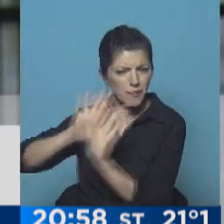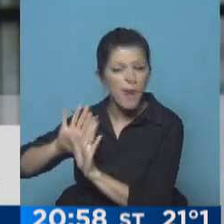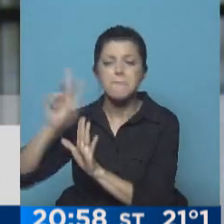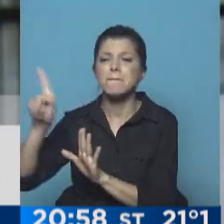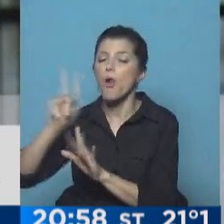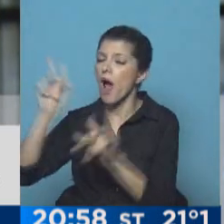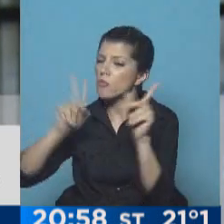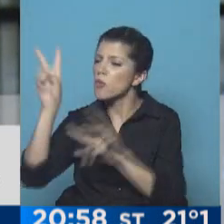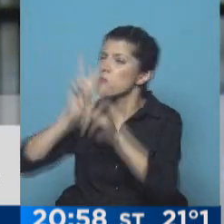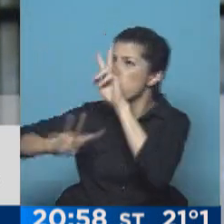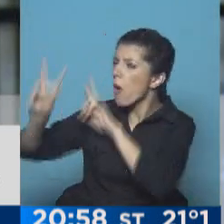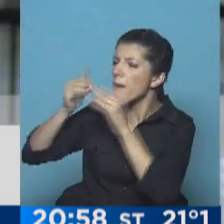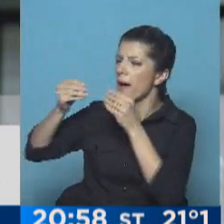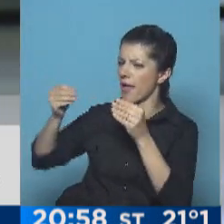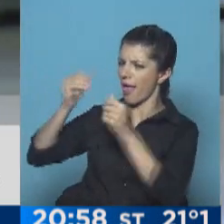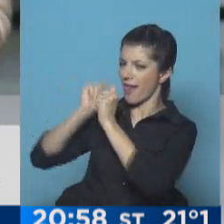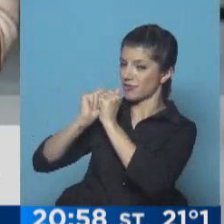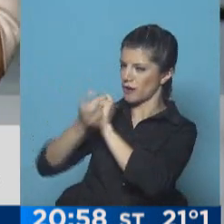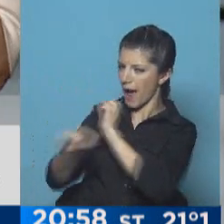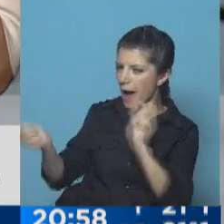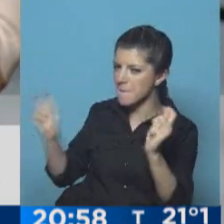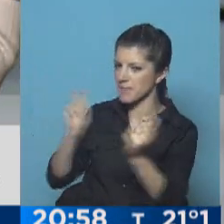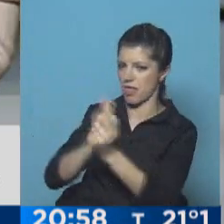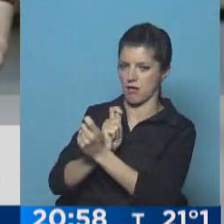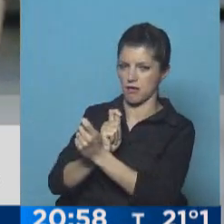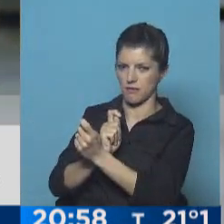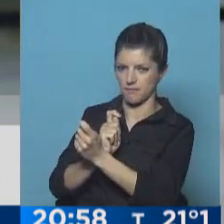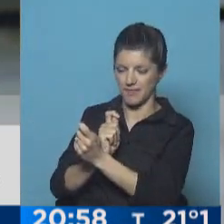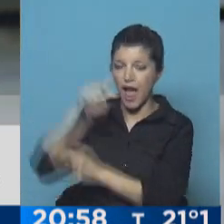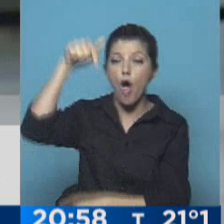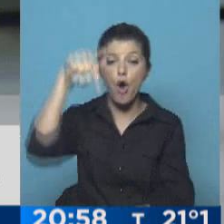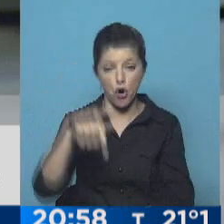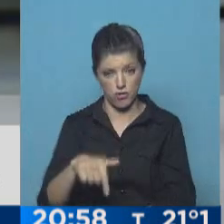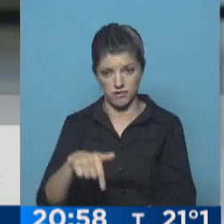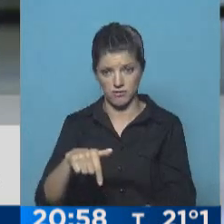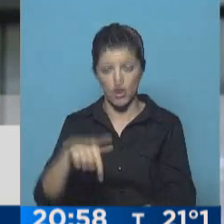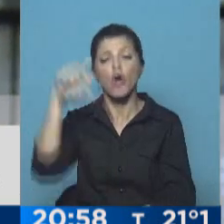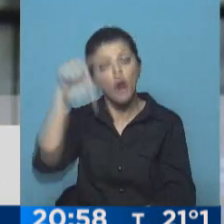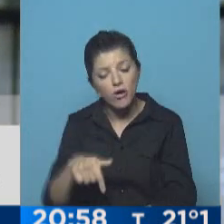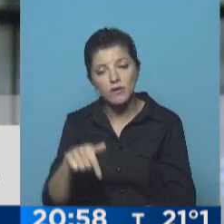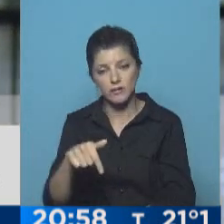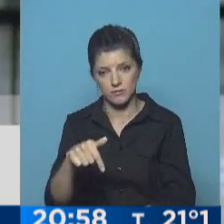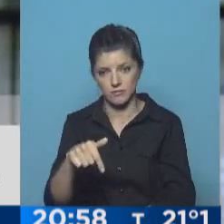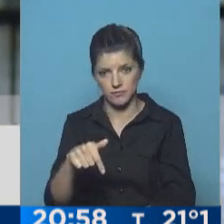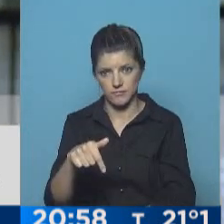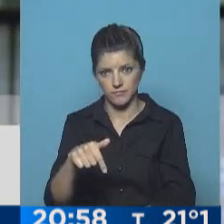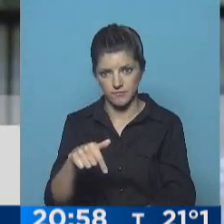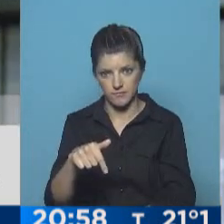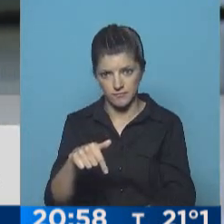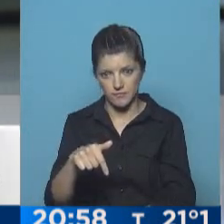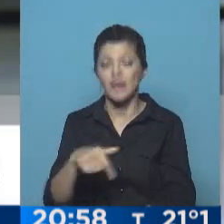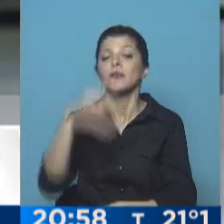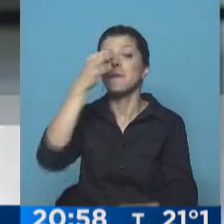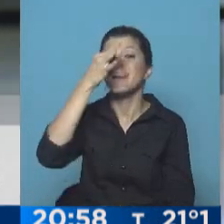claros de poder cambiar la historia la Argentina y ahora compatriotas a partir de este